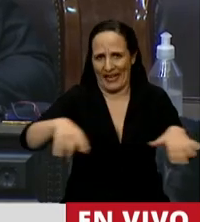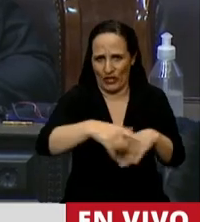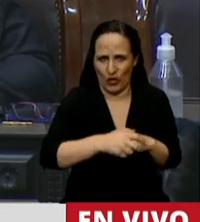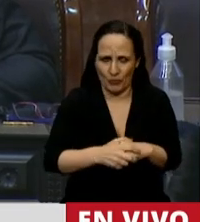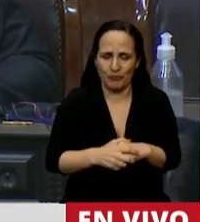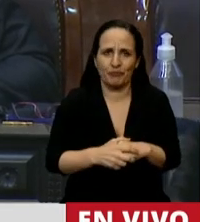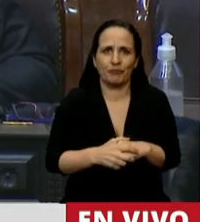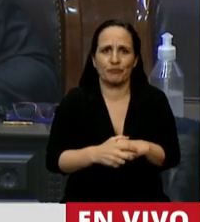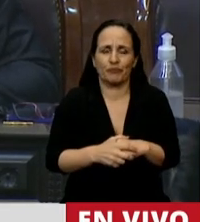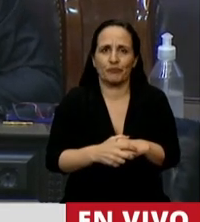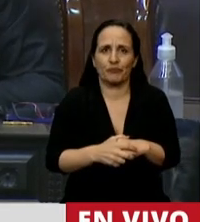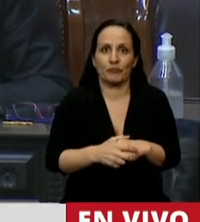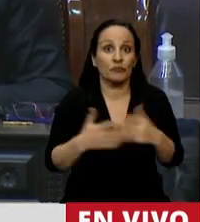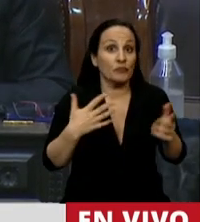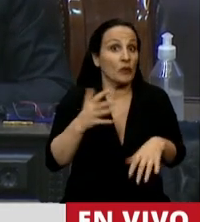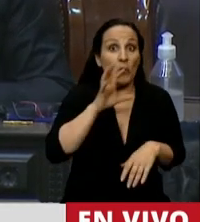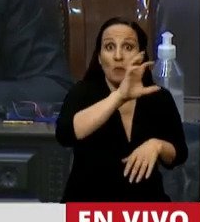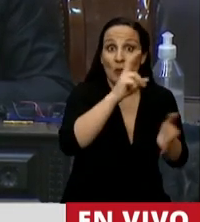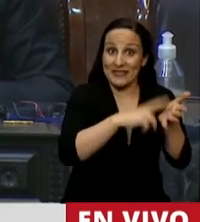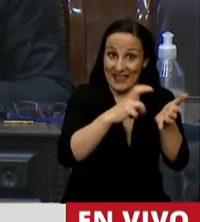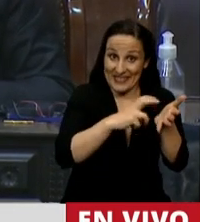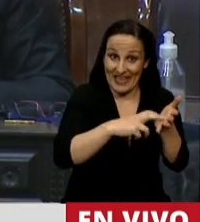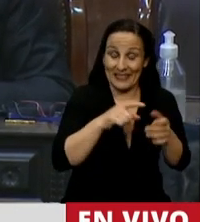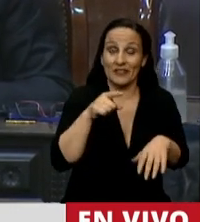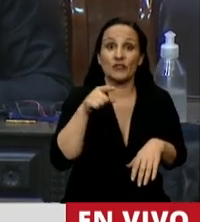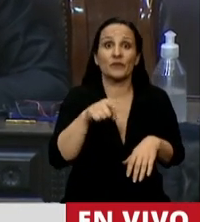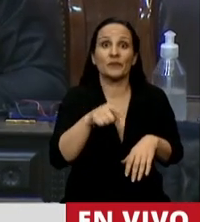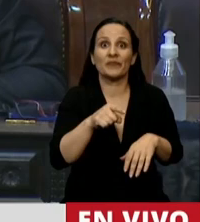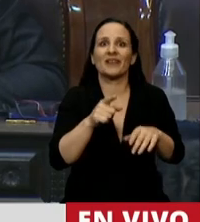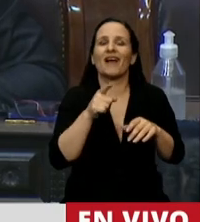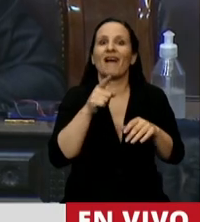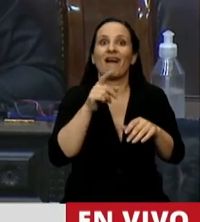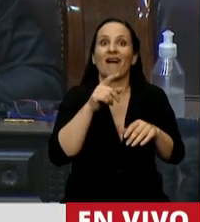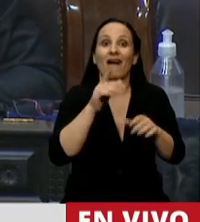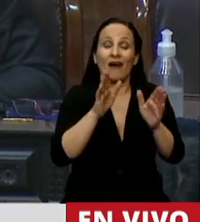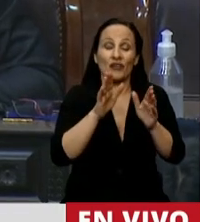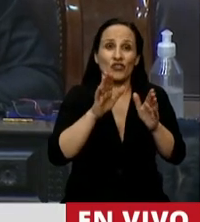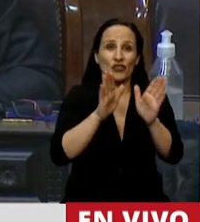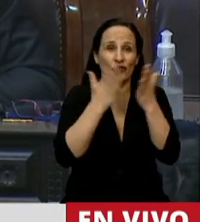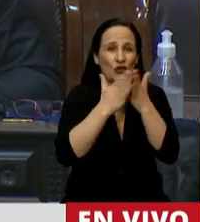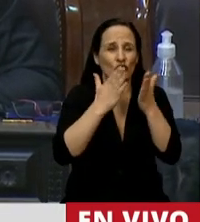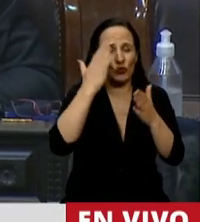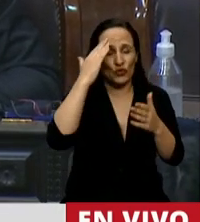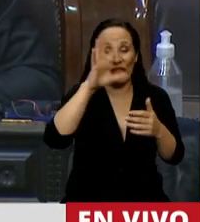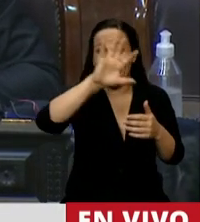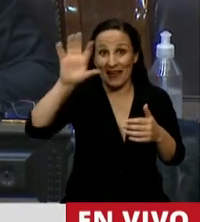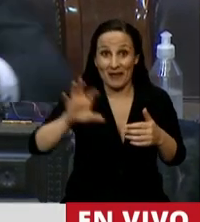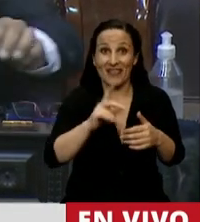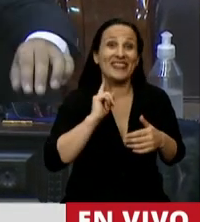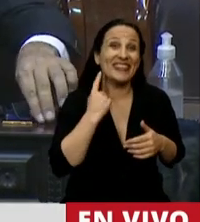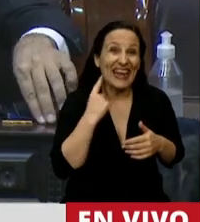voy nuevamente a mi Salta. La Constitución de 13 provincias, la capital federal, y